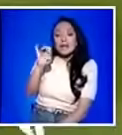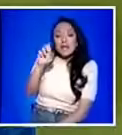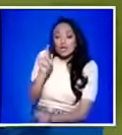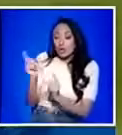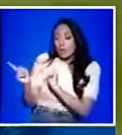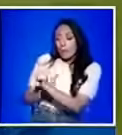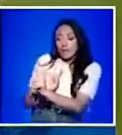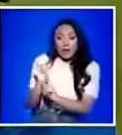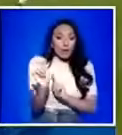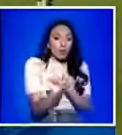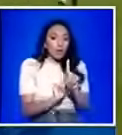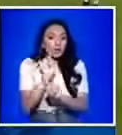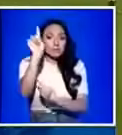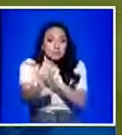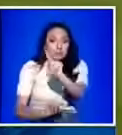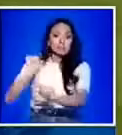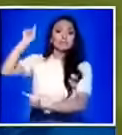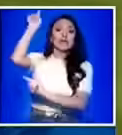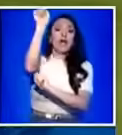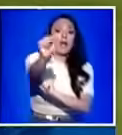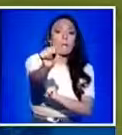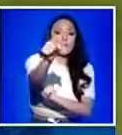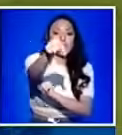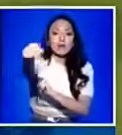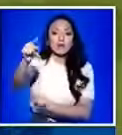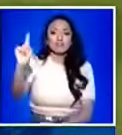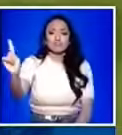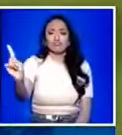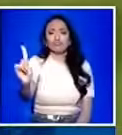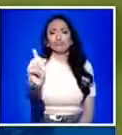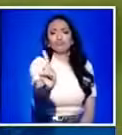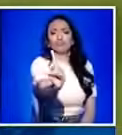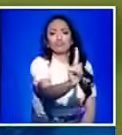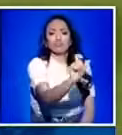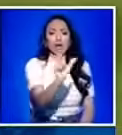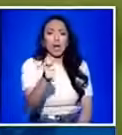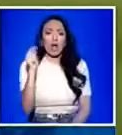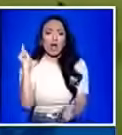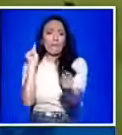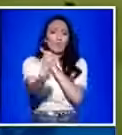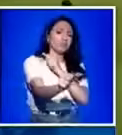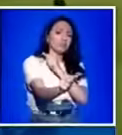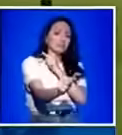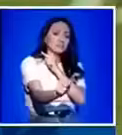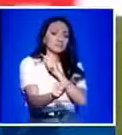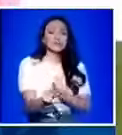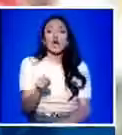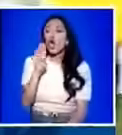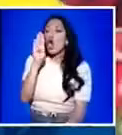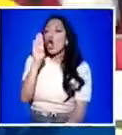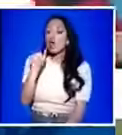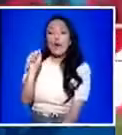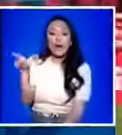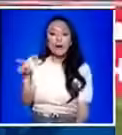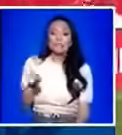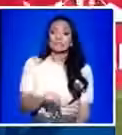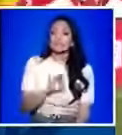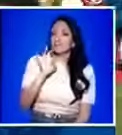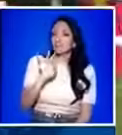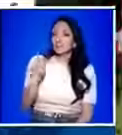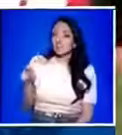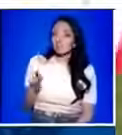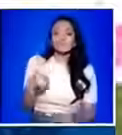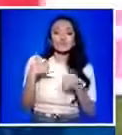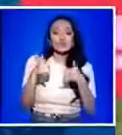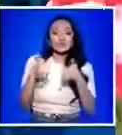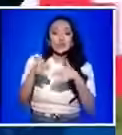tijera, regate, cambio de orientación fantástico para un control también muy destacado de John Yeboah Zambrano, el jugador que